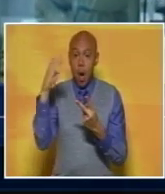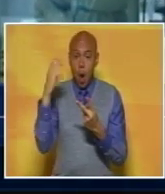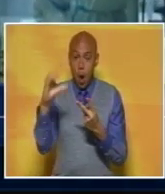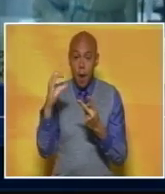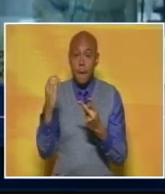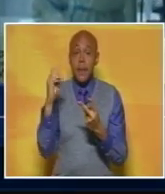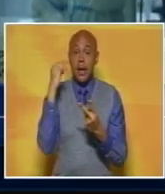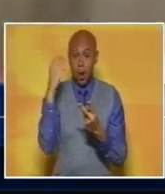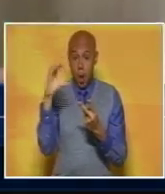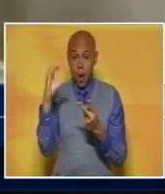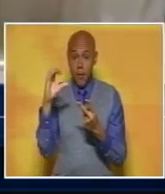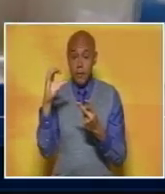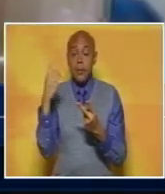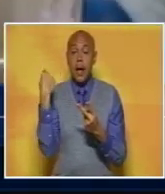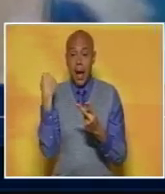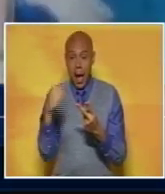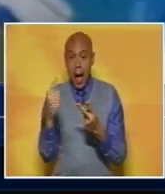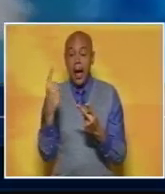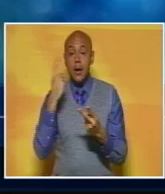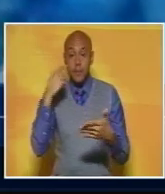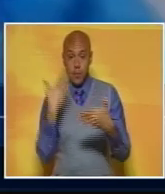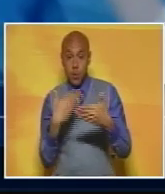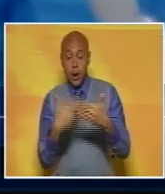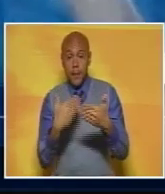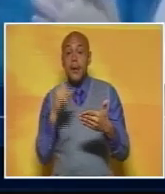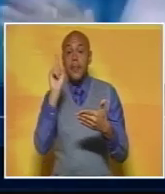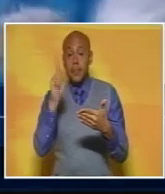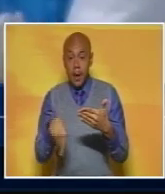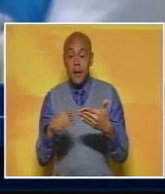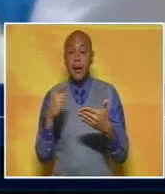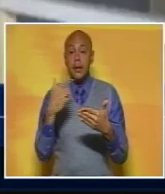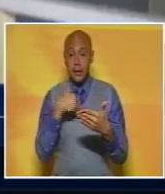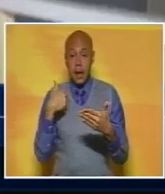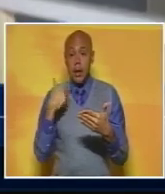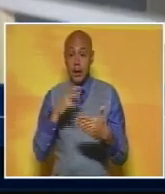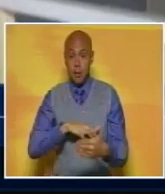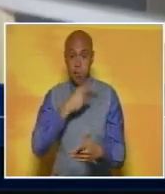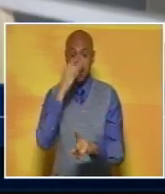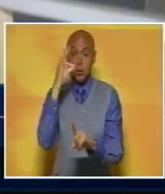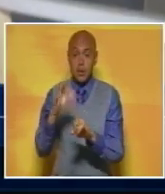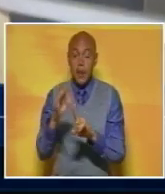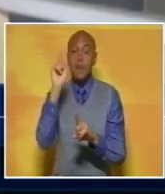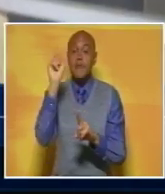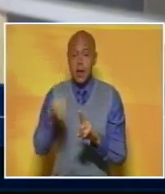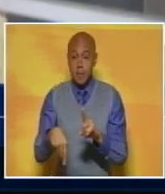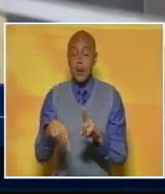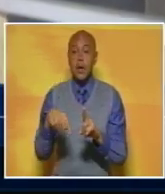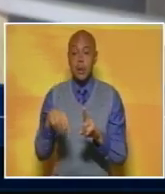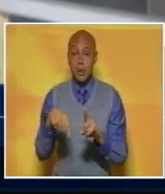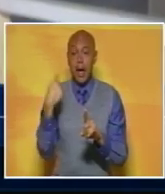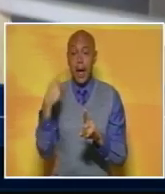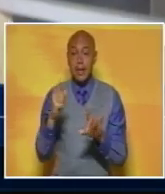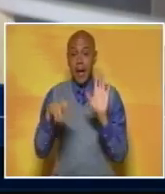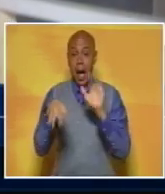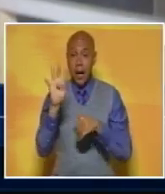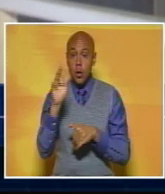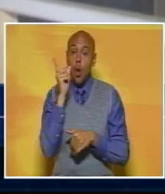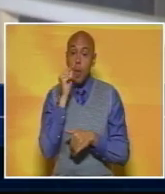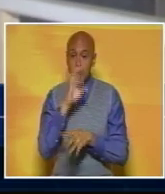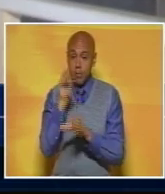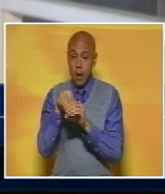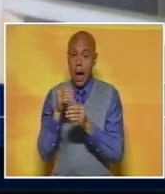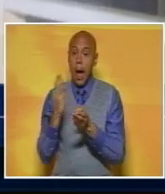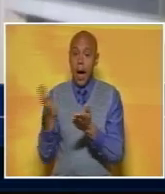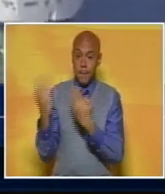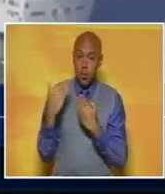en Latinoamérica en tener las pruebas de diagnóstico para el coronavirus. Propuso también el traslado de 14 de sus